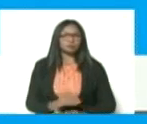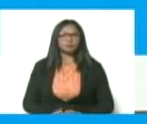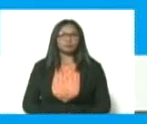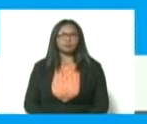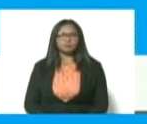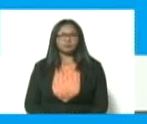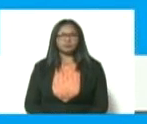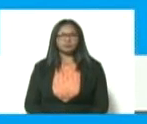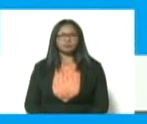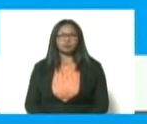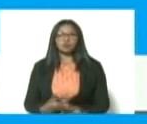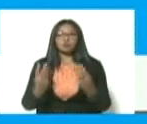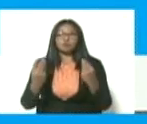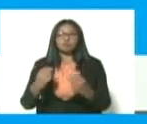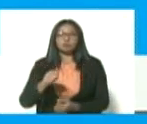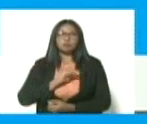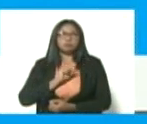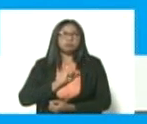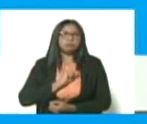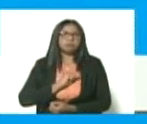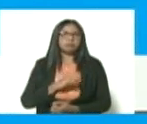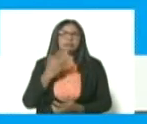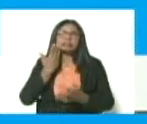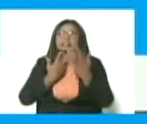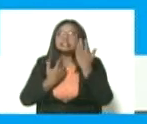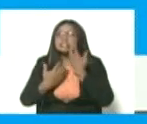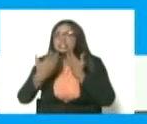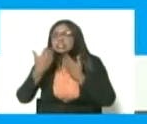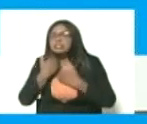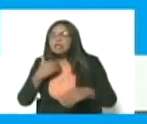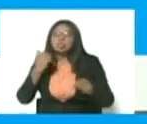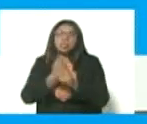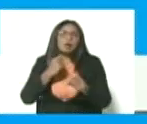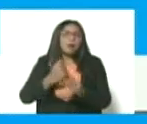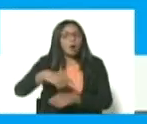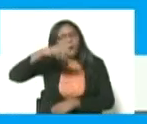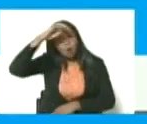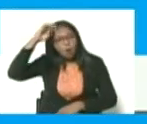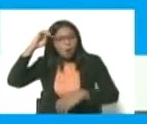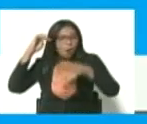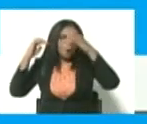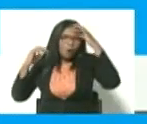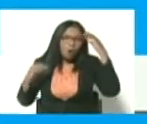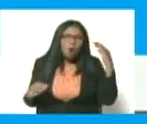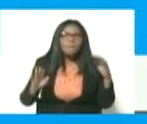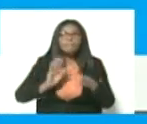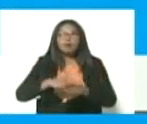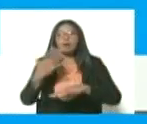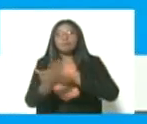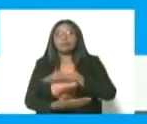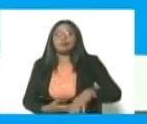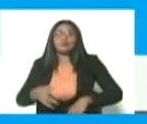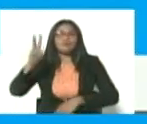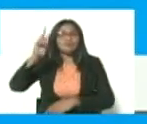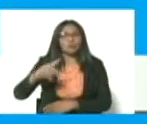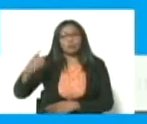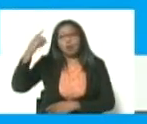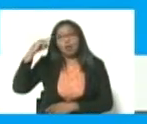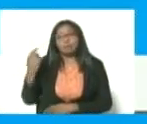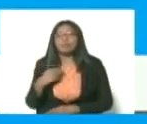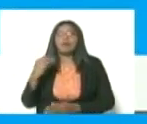de mucho nervio y sudor, de mucho trabajo, porque hay novedades todos los días, a toda